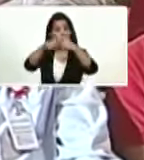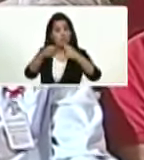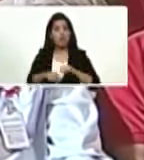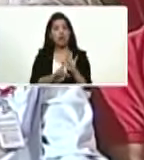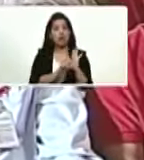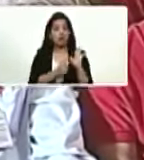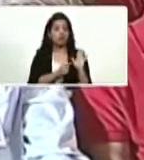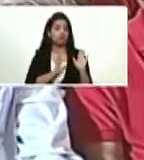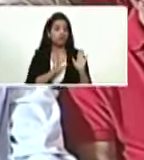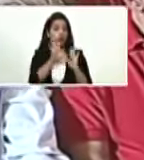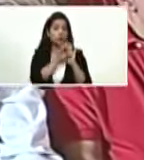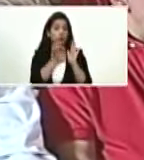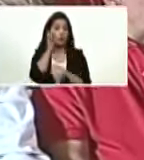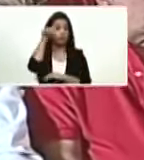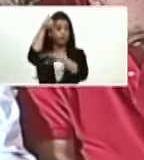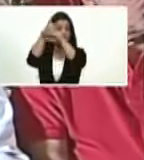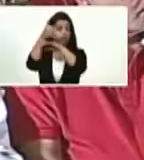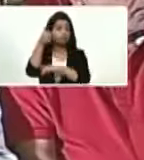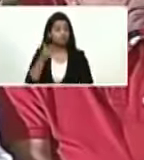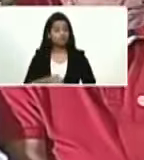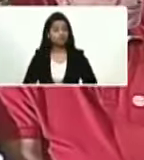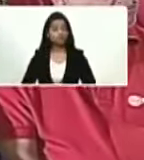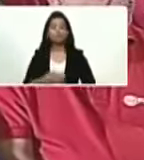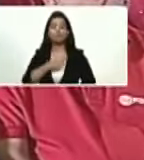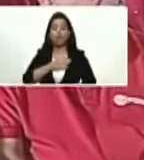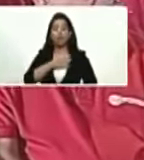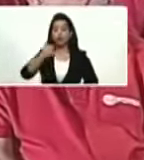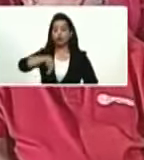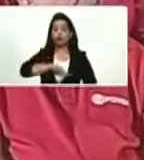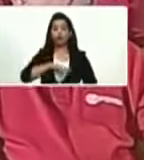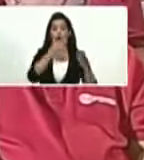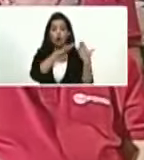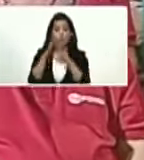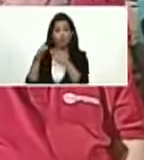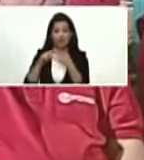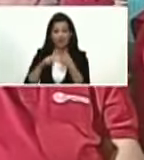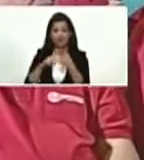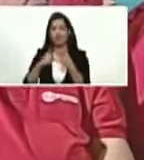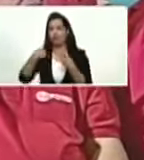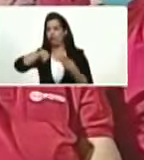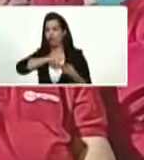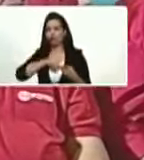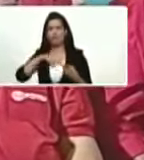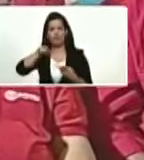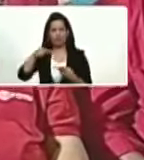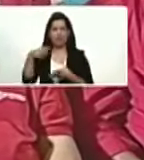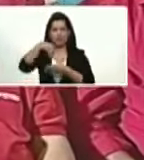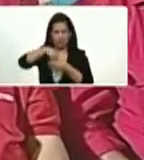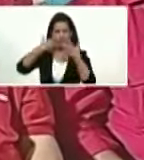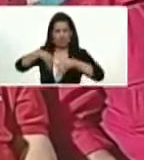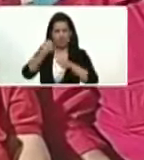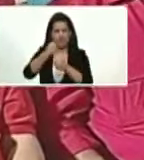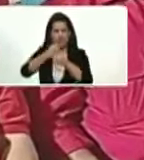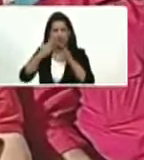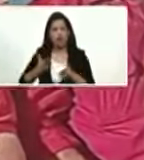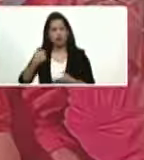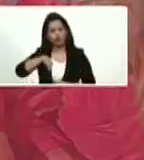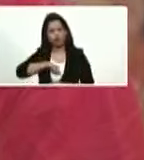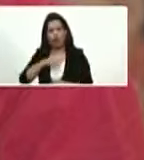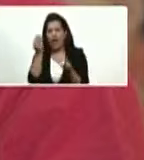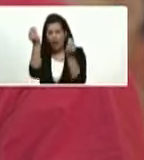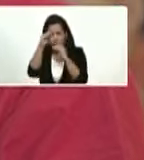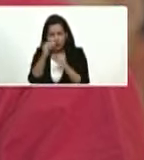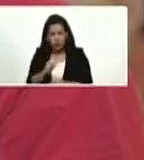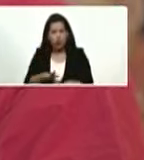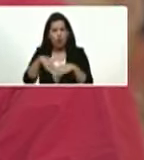populares, comuneros y otras organizaciones sociales, llegamos a las siguientes conclusiones en defensa de la propiedad social